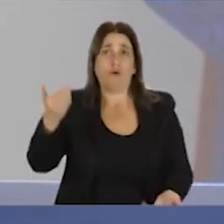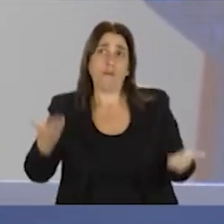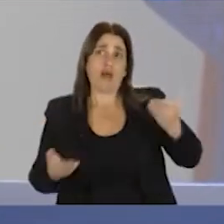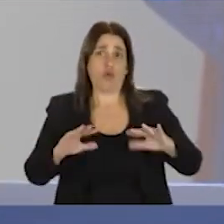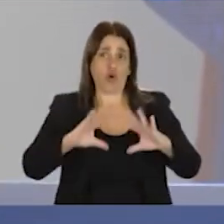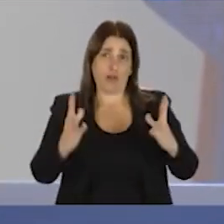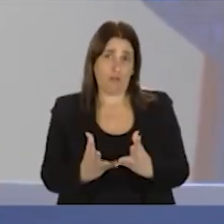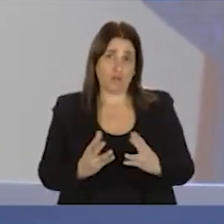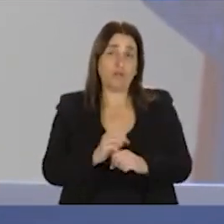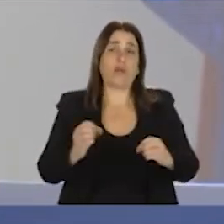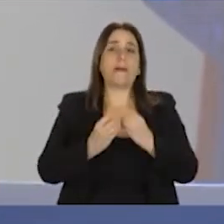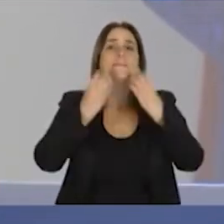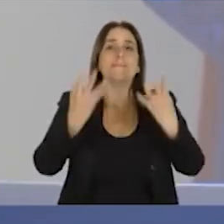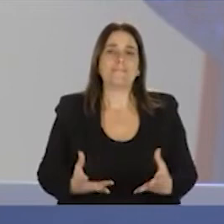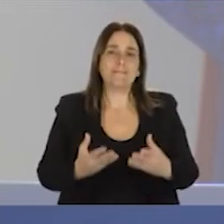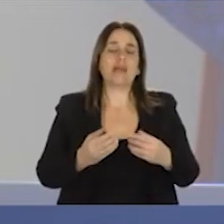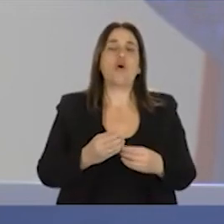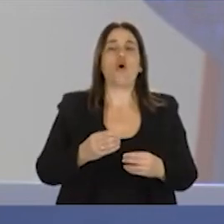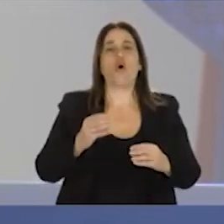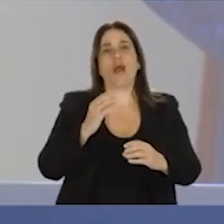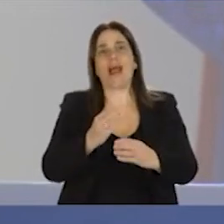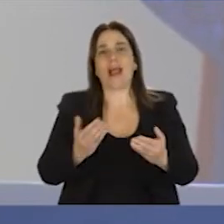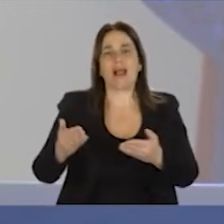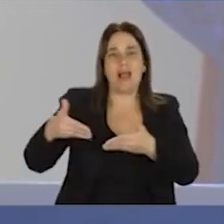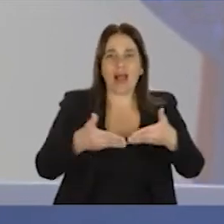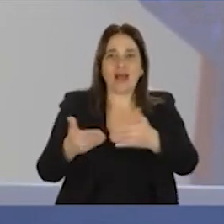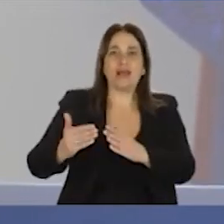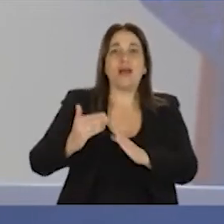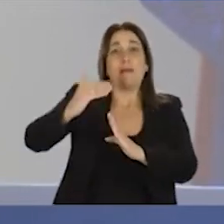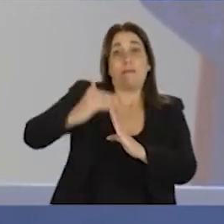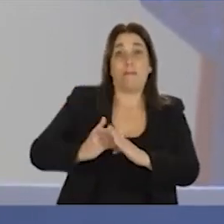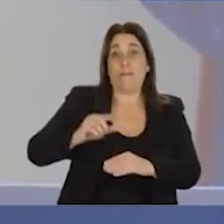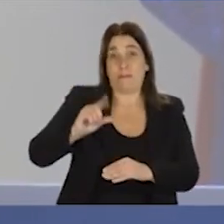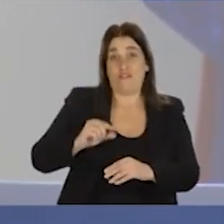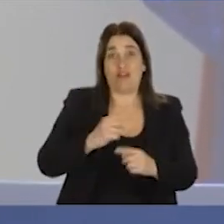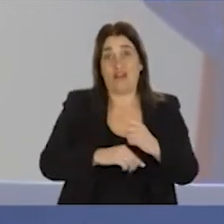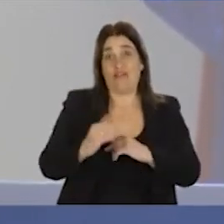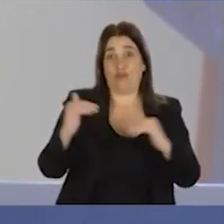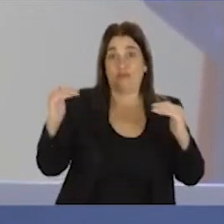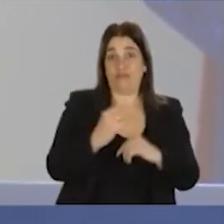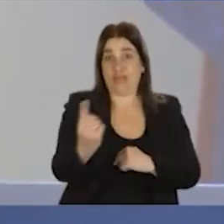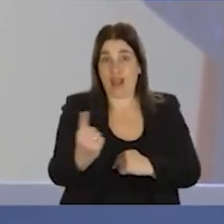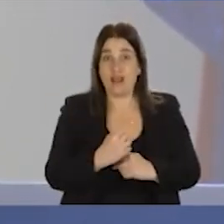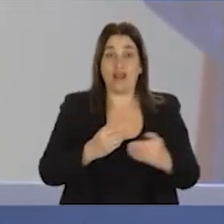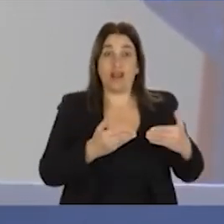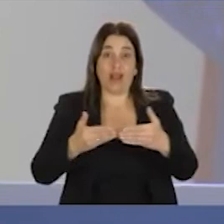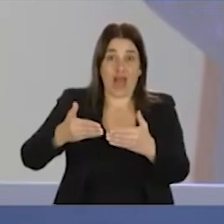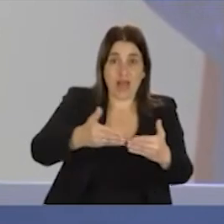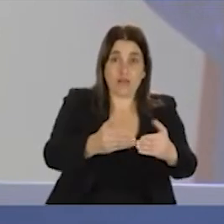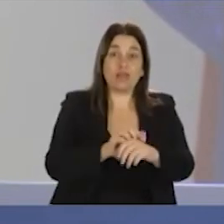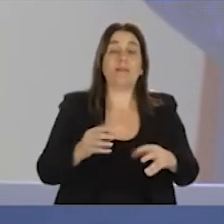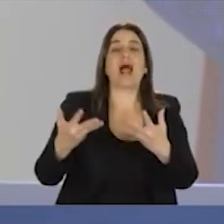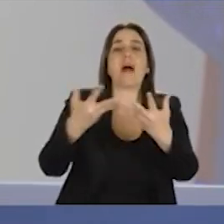del mundo nos lleve a tener mejores volúmenes no llegue a tener que pagar menos fletes y eso también ayude a nuestros